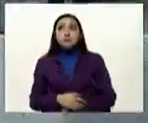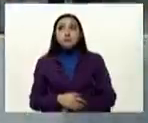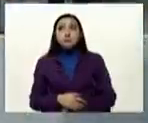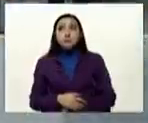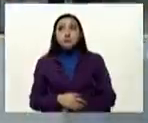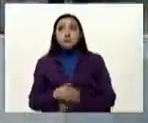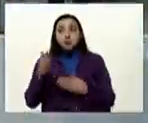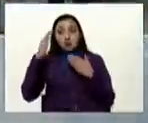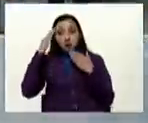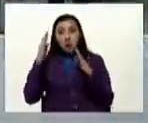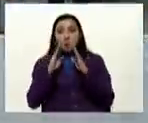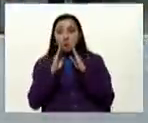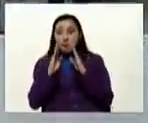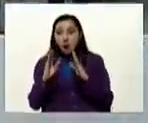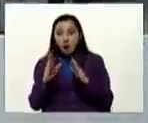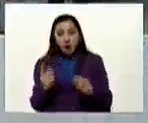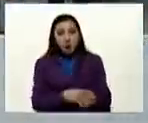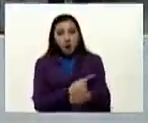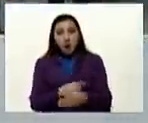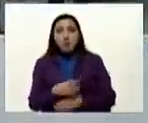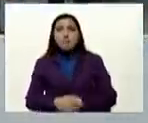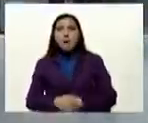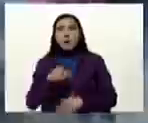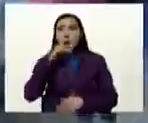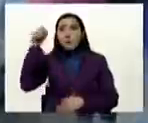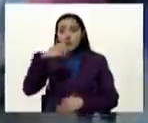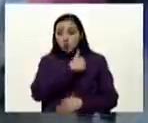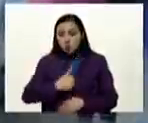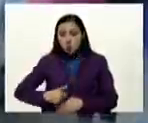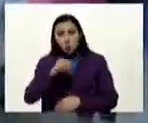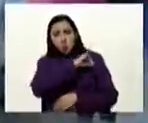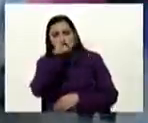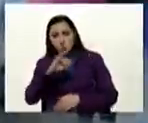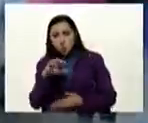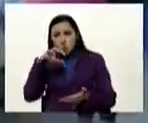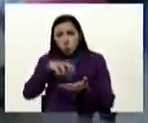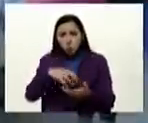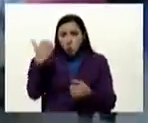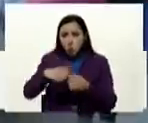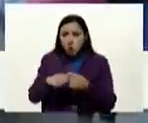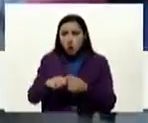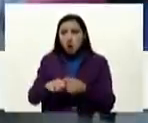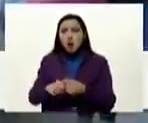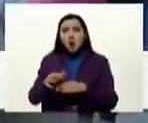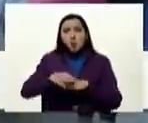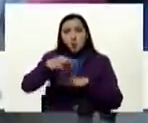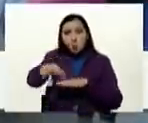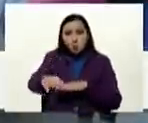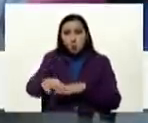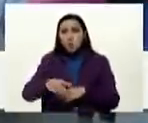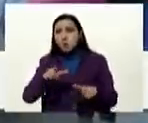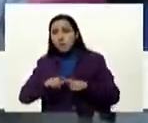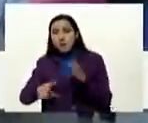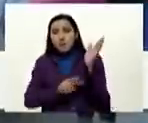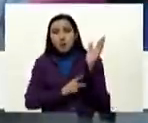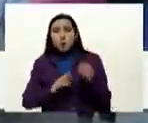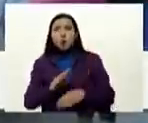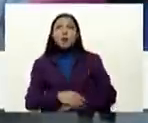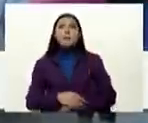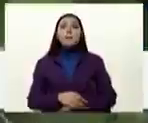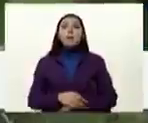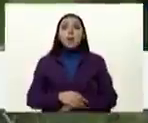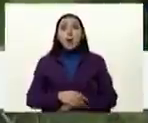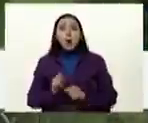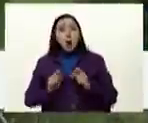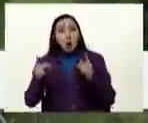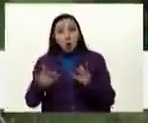Saludos y bendiciones, hermano presidente. Desde el estado Zulia, municipio Maracaibo, parroquia Venancio Pulgar. En esta oportunidad la